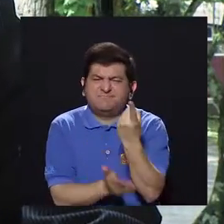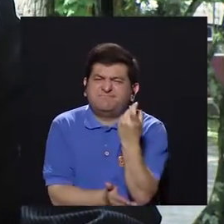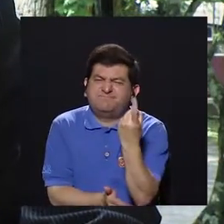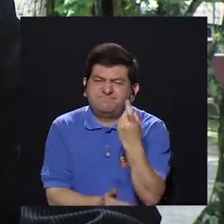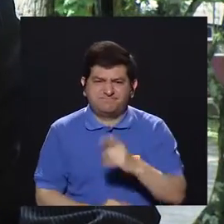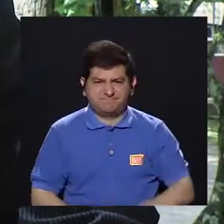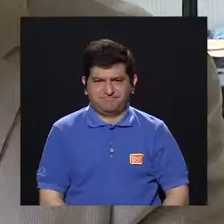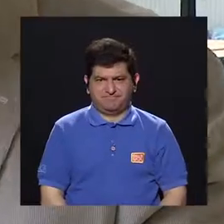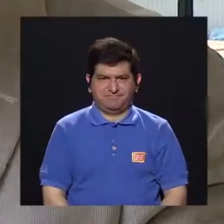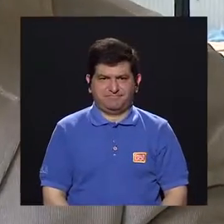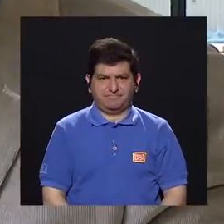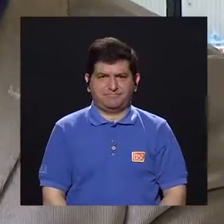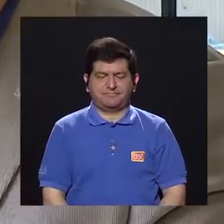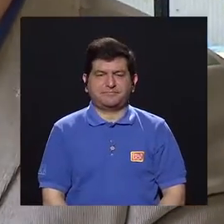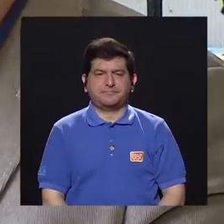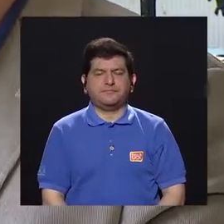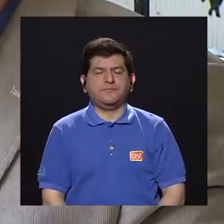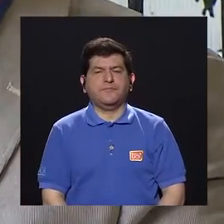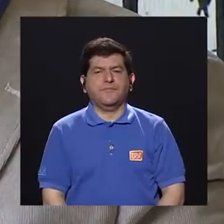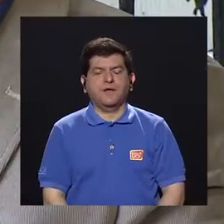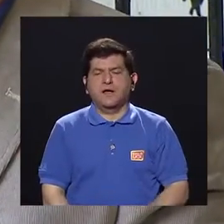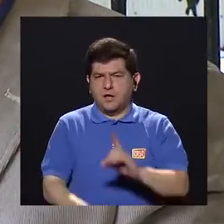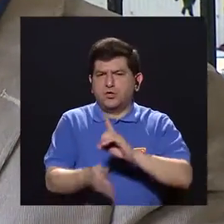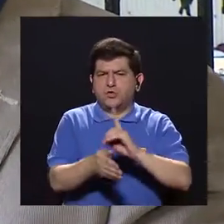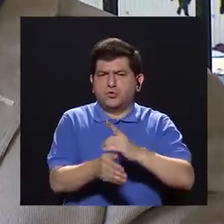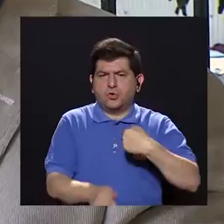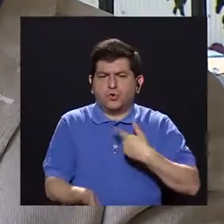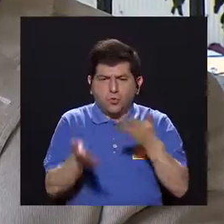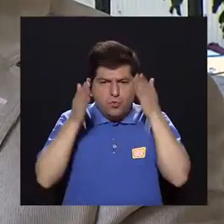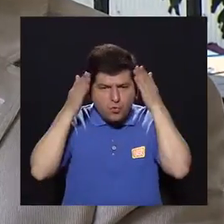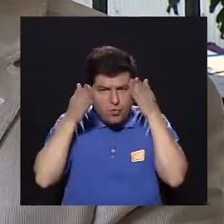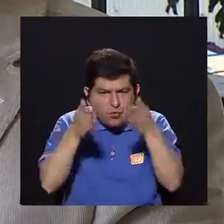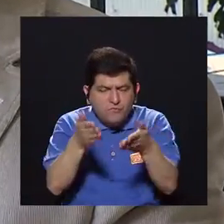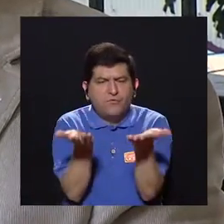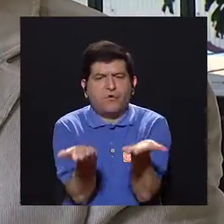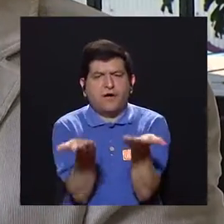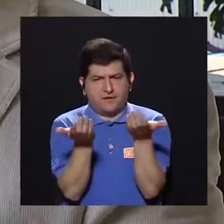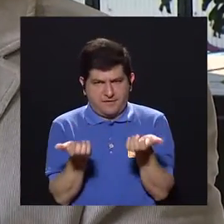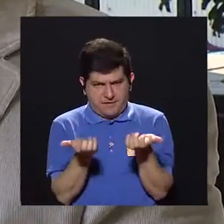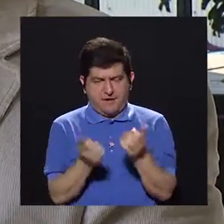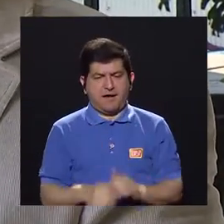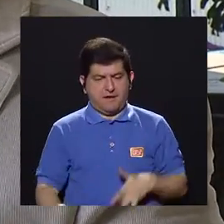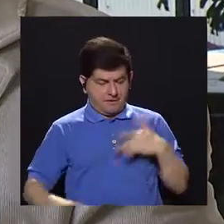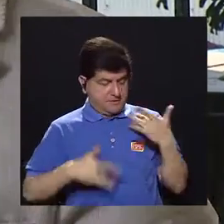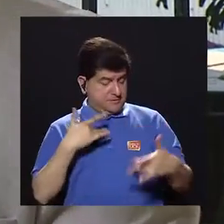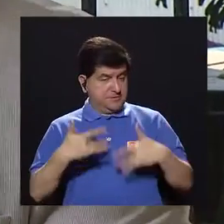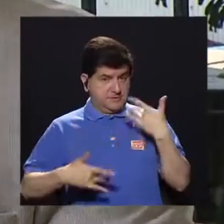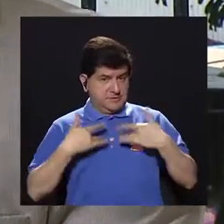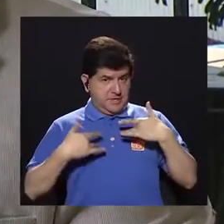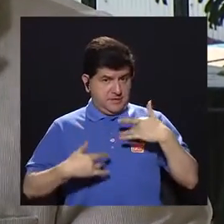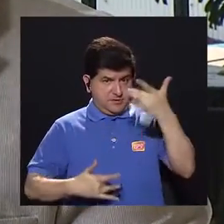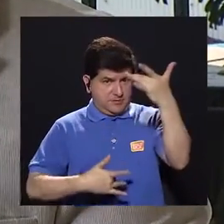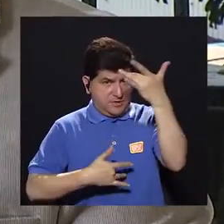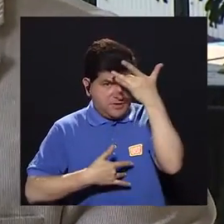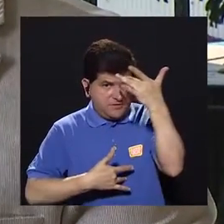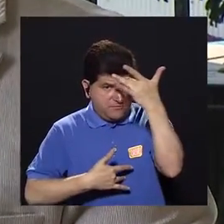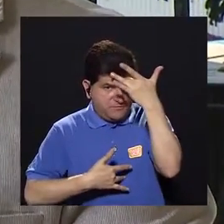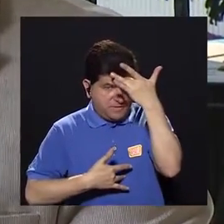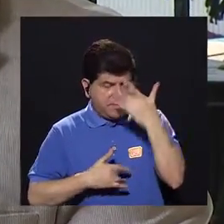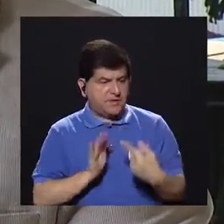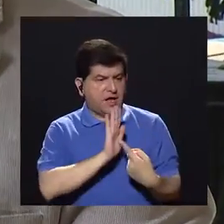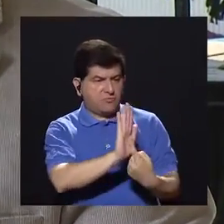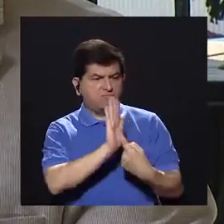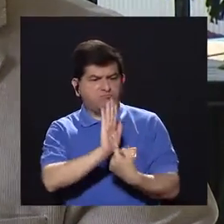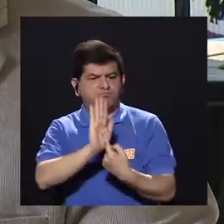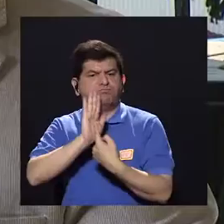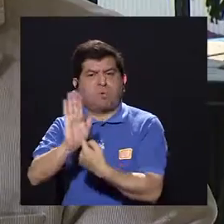investigar. Doctor, y si uno quisiera enfocarse en los síntomas que esta enfermedad